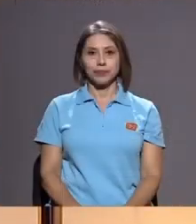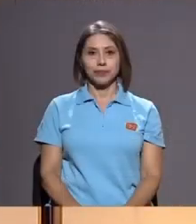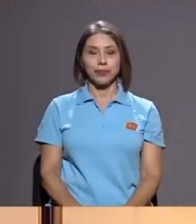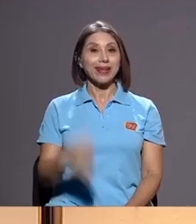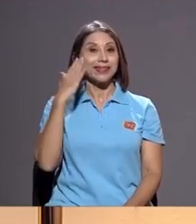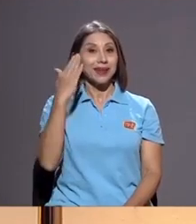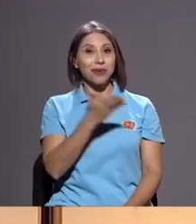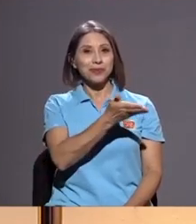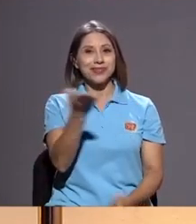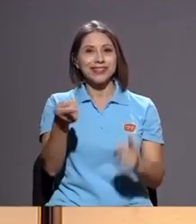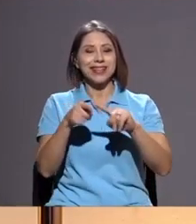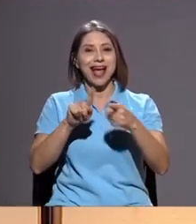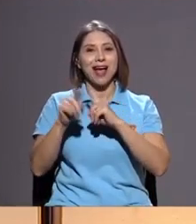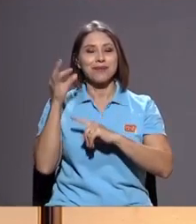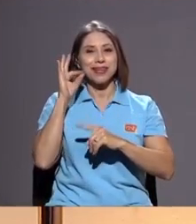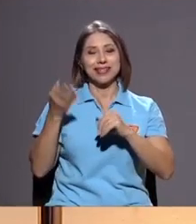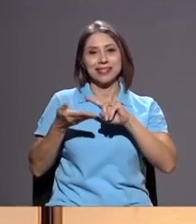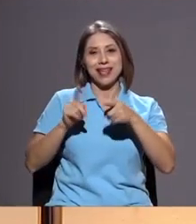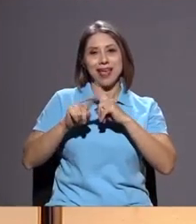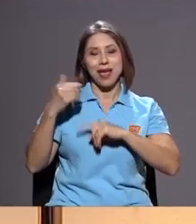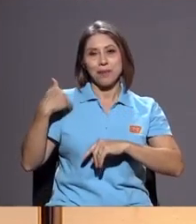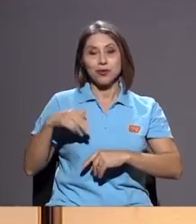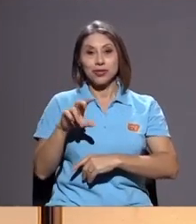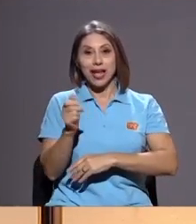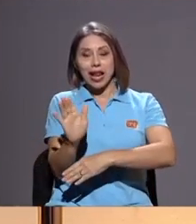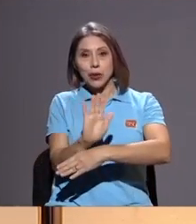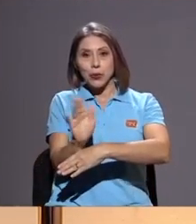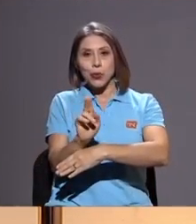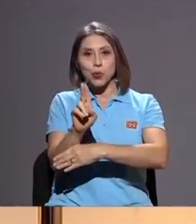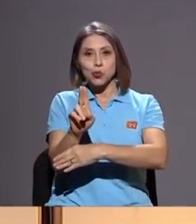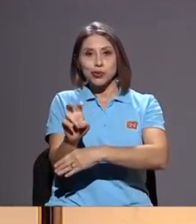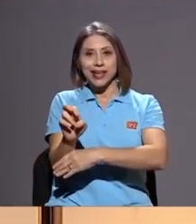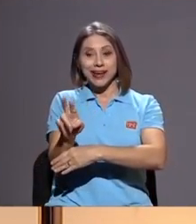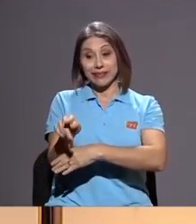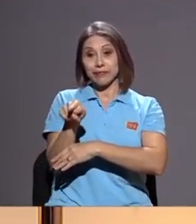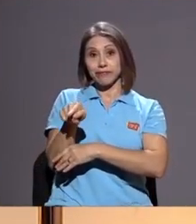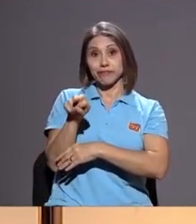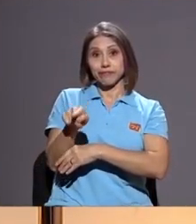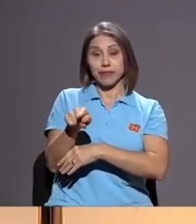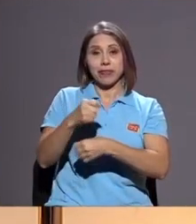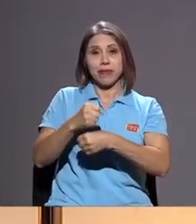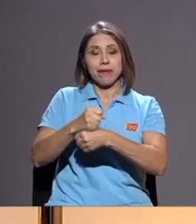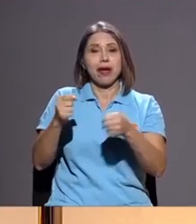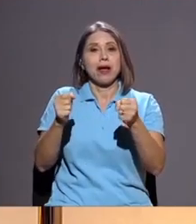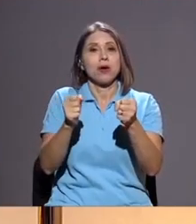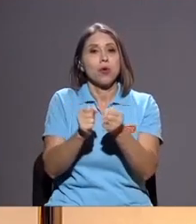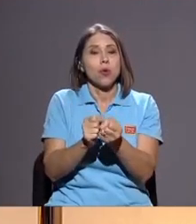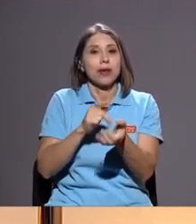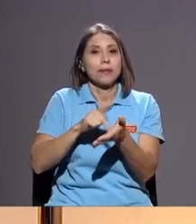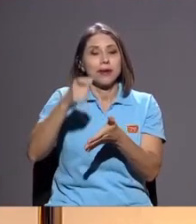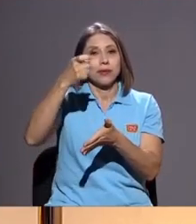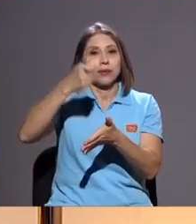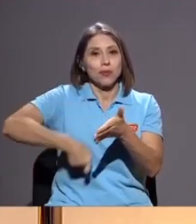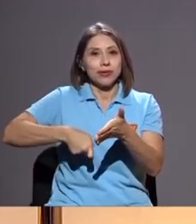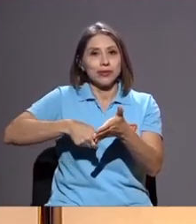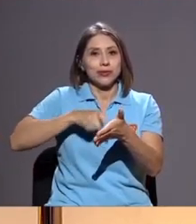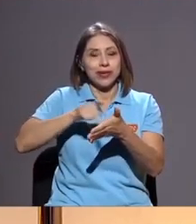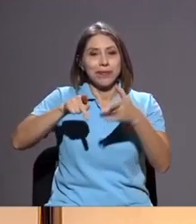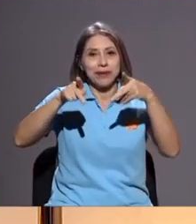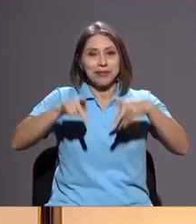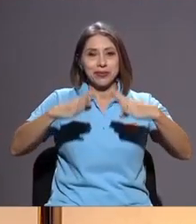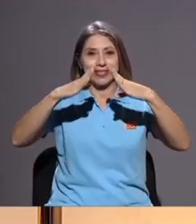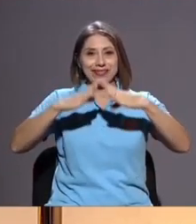Los saludamos, amigas y amigos de Canal UCR, este medio televisivo que se paga con los impuestos que tributan los habitantes de este país y